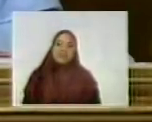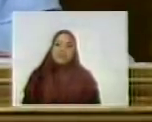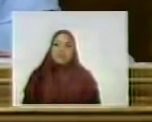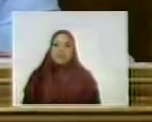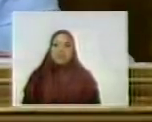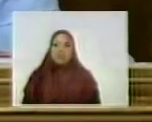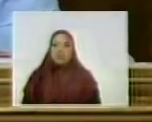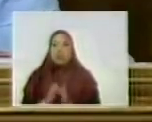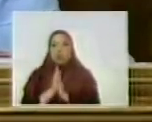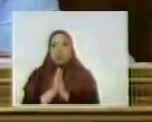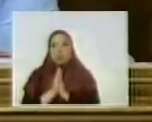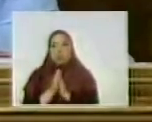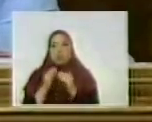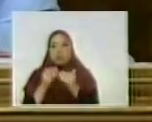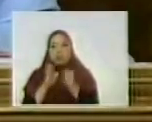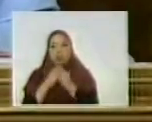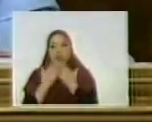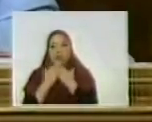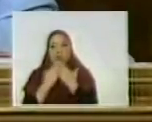Por favor, para que sea publicado